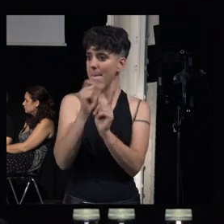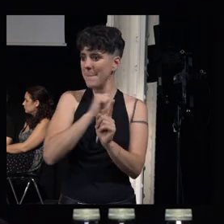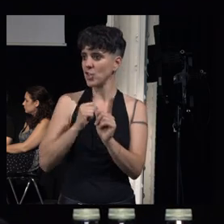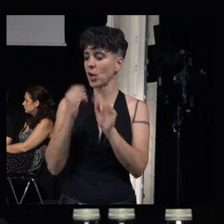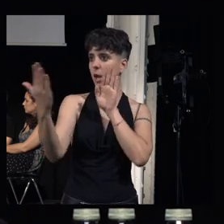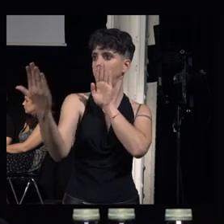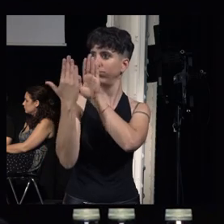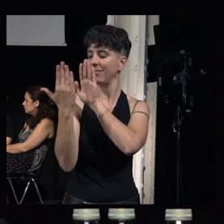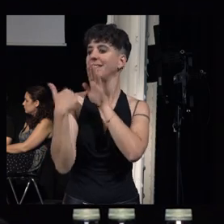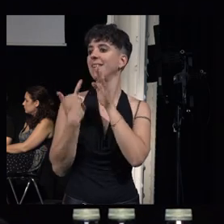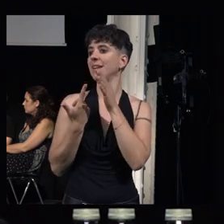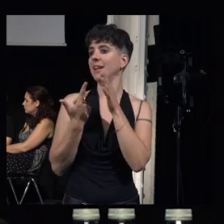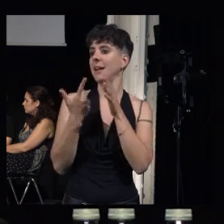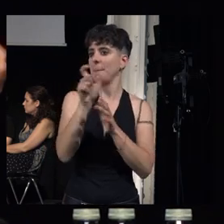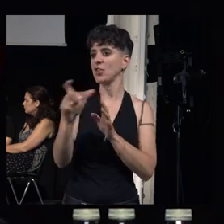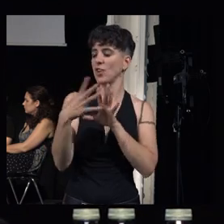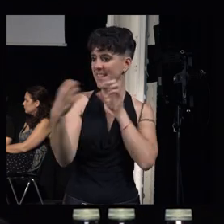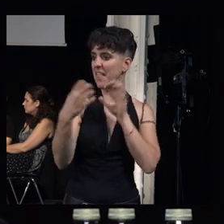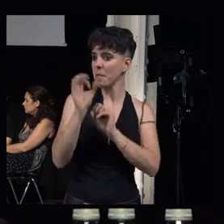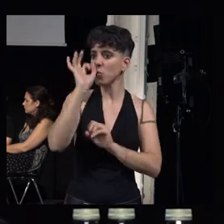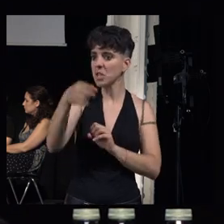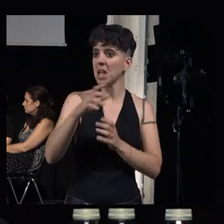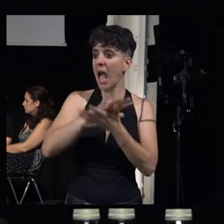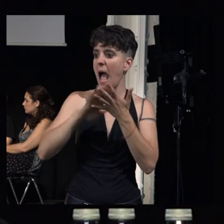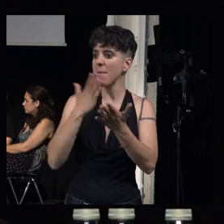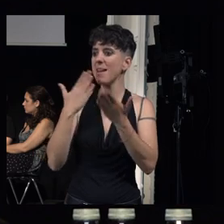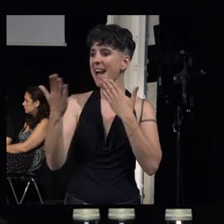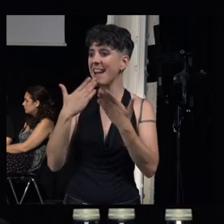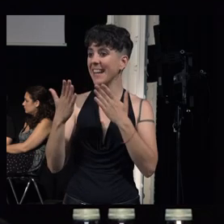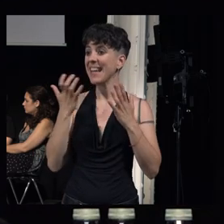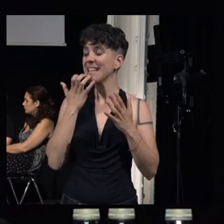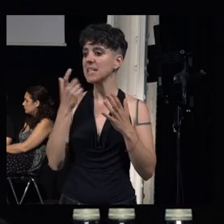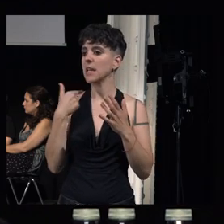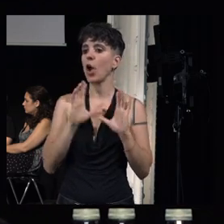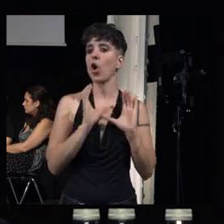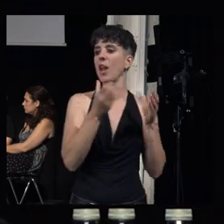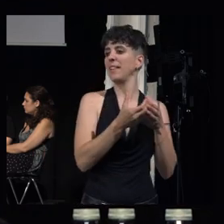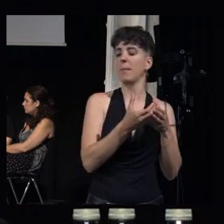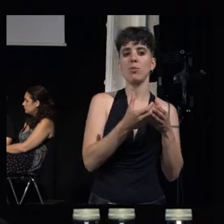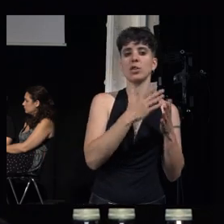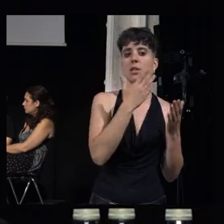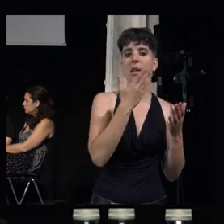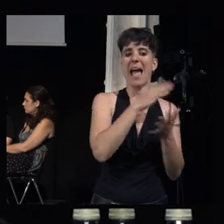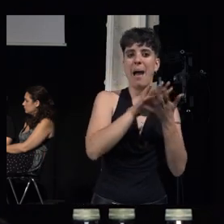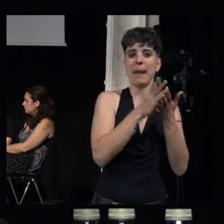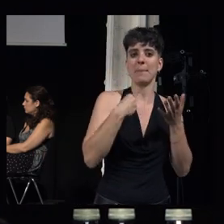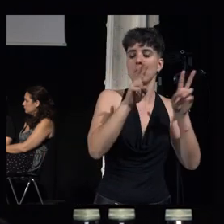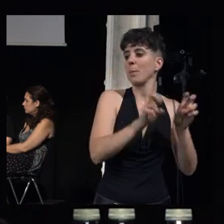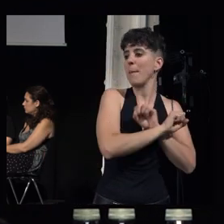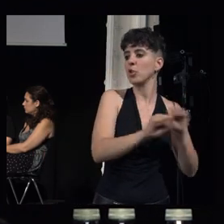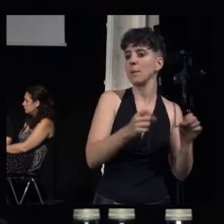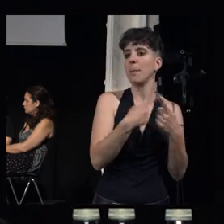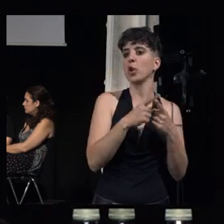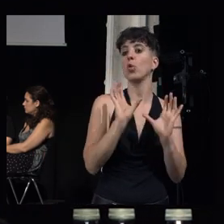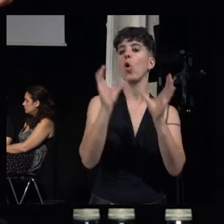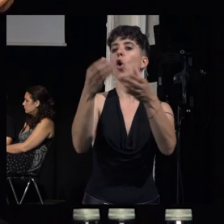entendemos podemos llegar a hablar de cosas en las que si nos colocásemos solo en lógica de colectivos jamás hablaríamos. Porque tú eres de tal